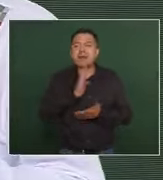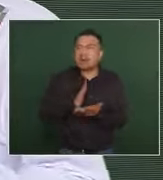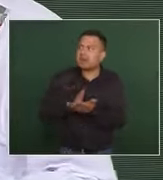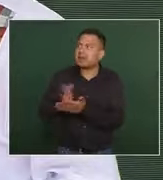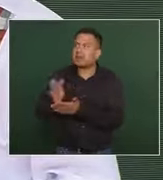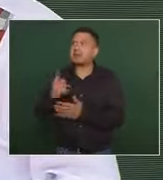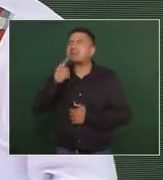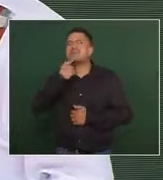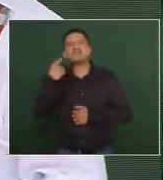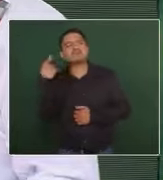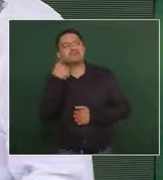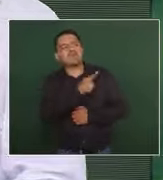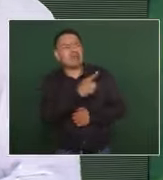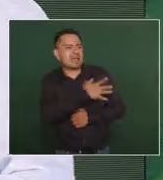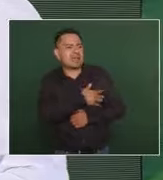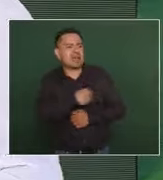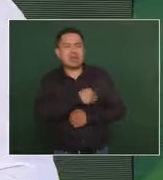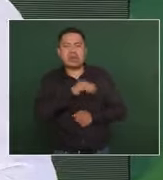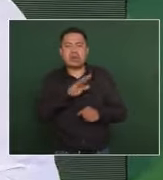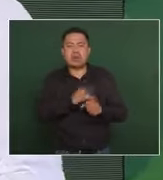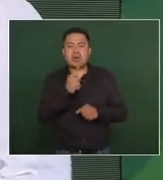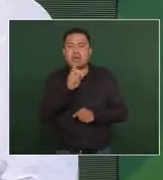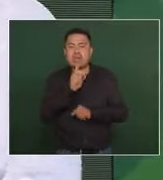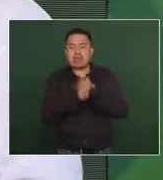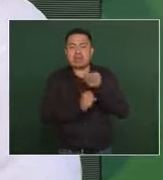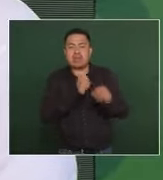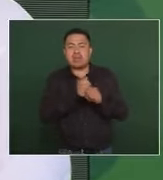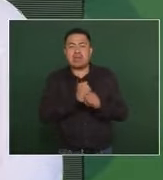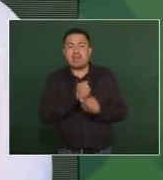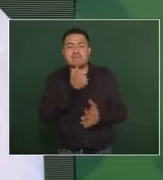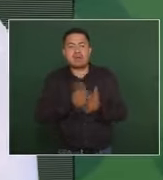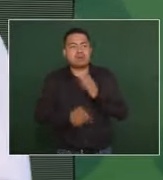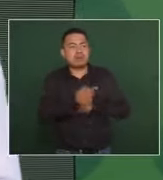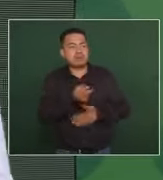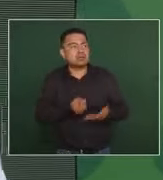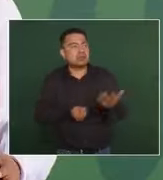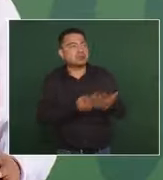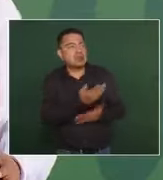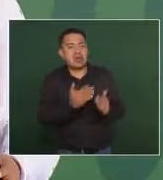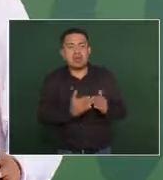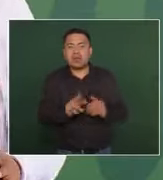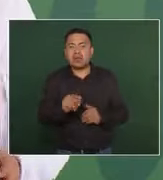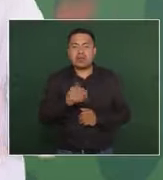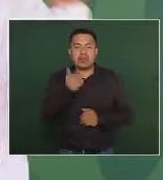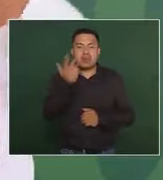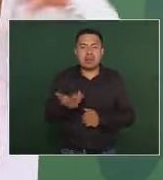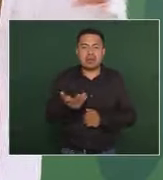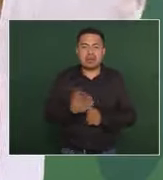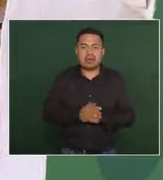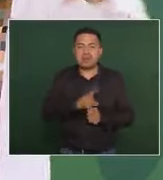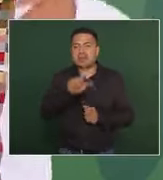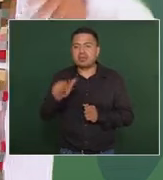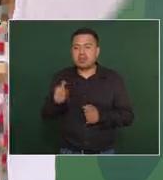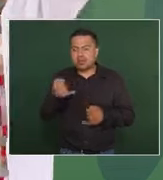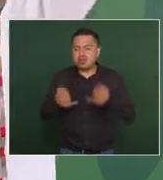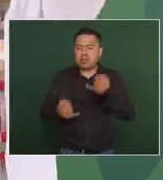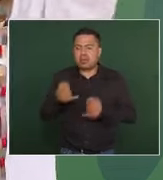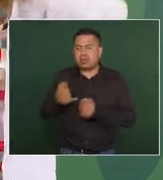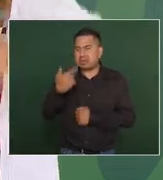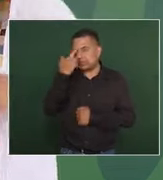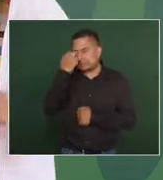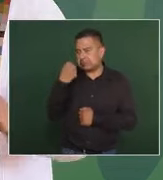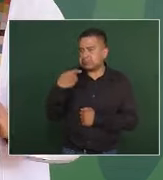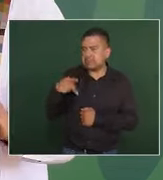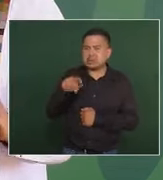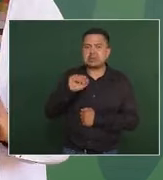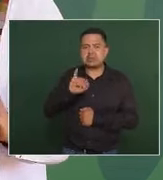demandaron a un hijo porque había cumplido 30 años y no se salía de la casa. Y el juez le dio la razón y